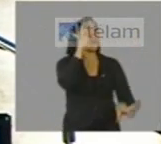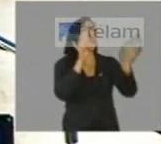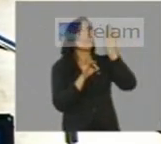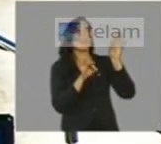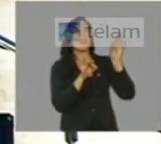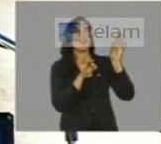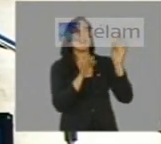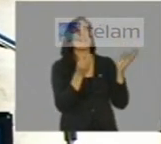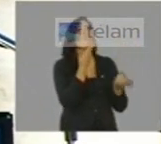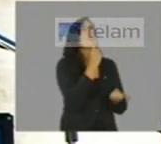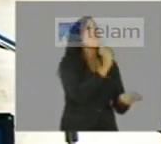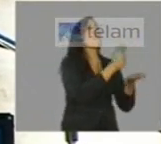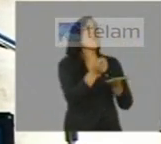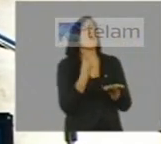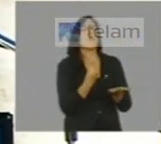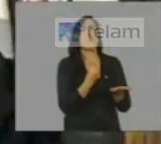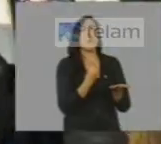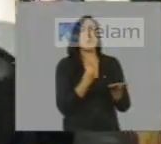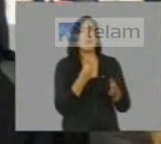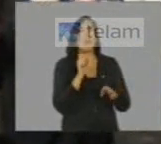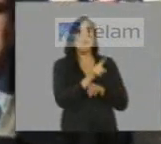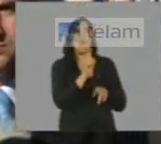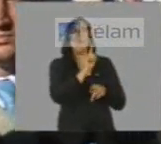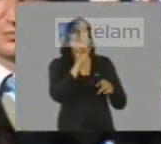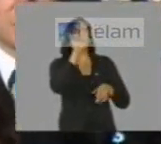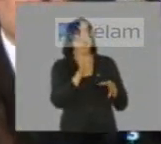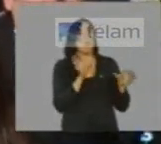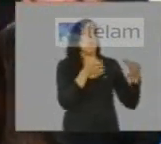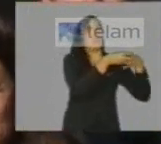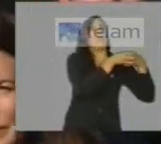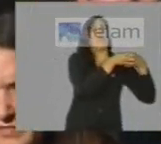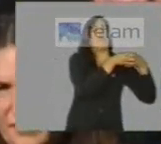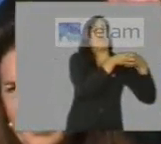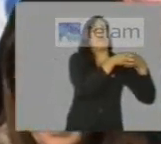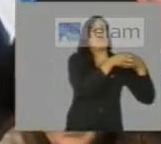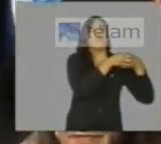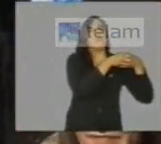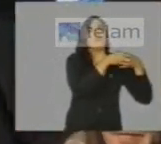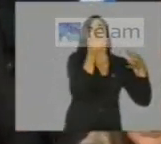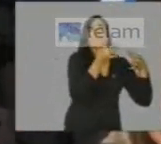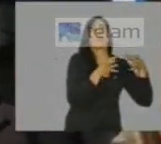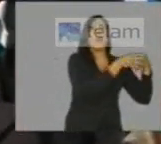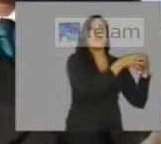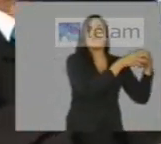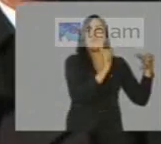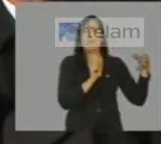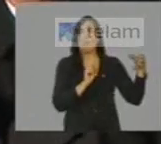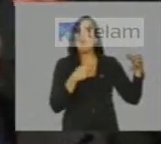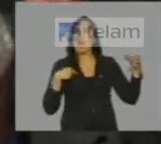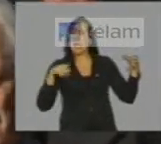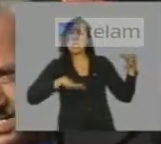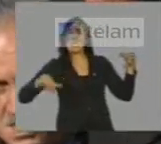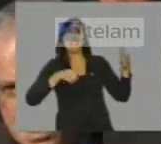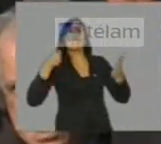libertad, en contra de los cenáculos, a las aristocracias y las castas. Lucha que comenzó allí y después